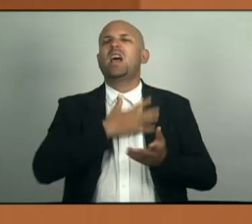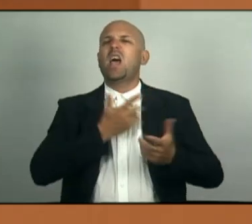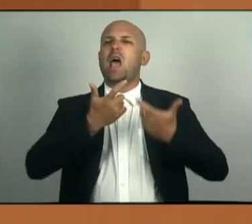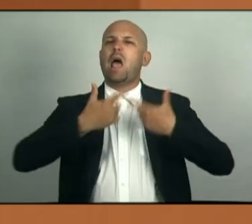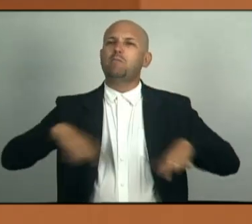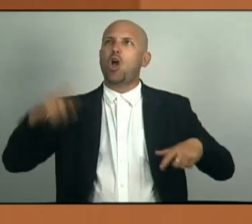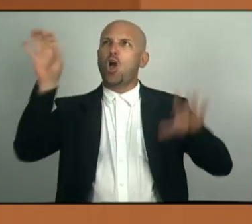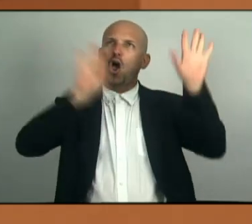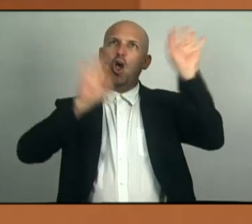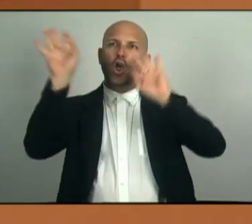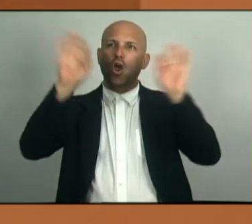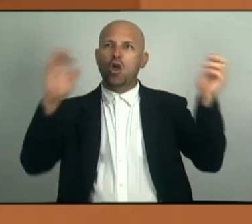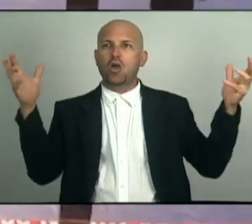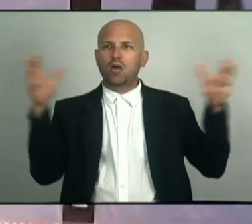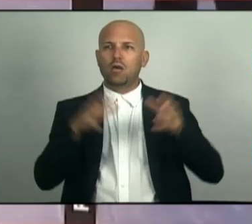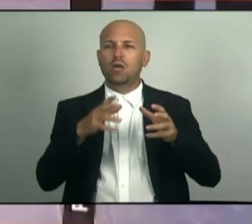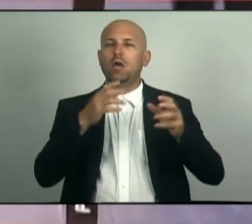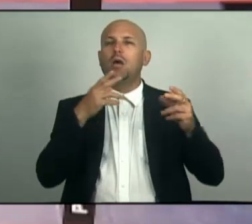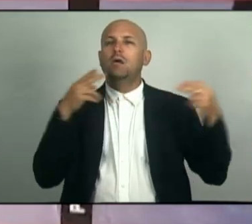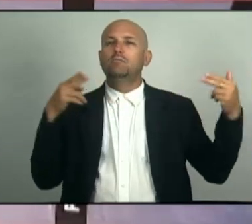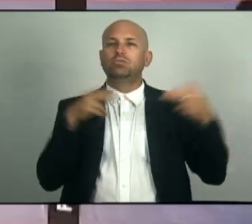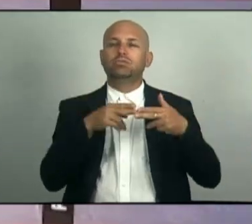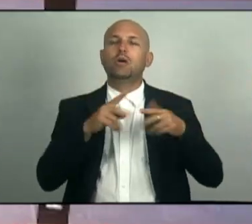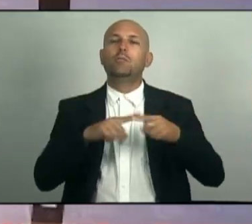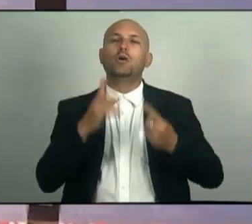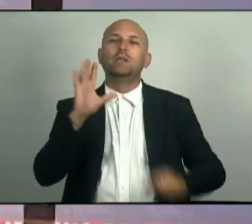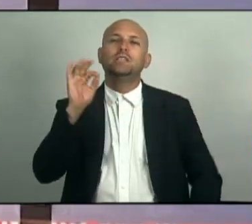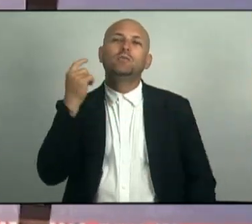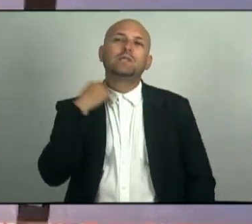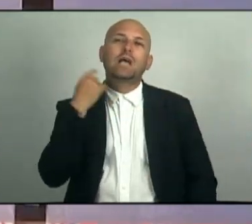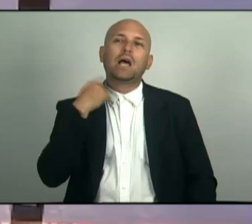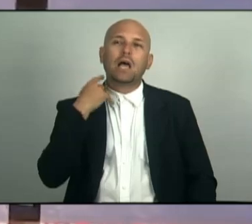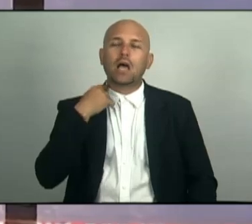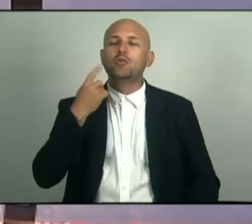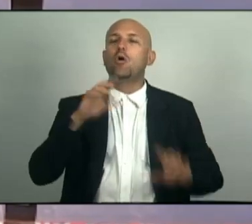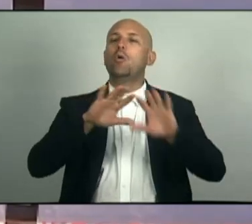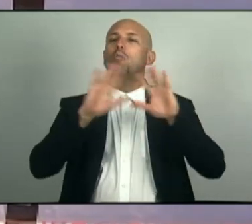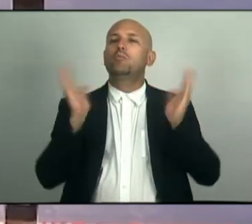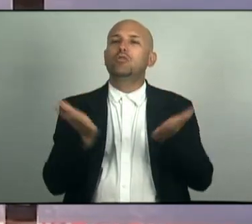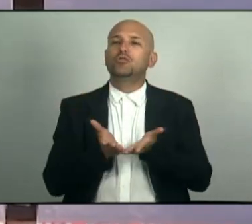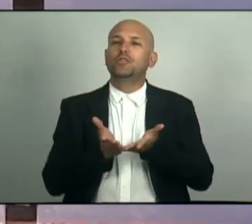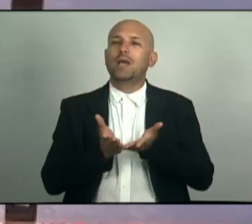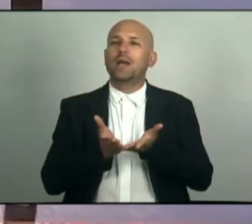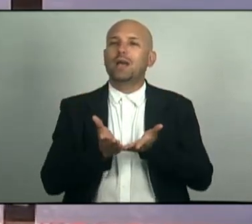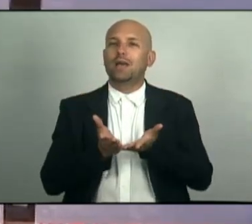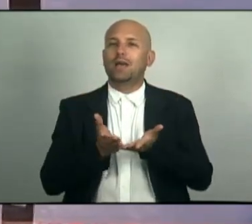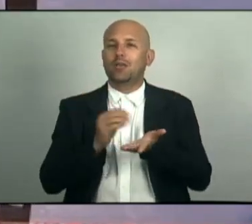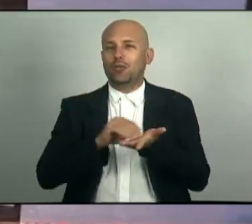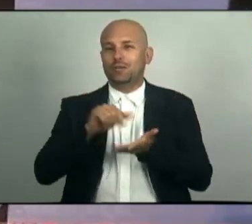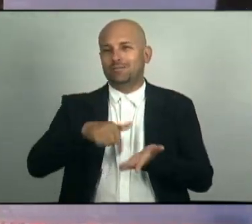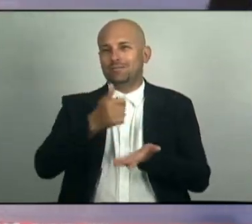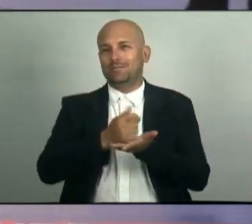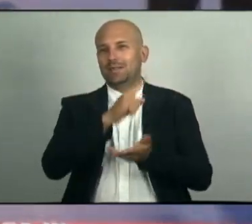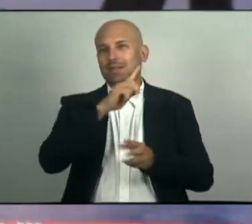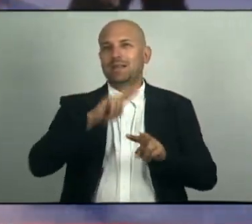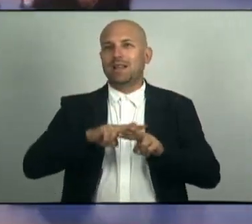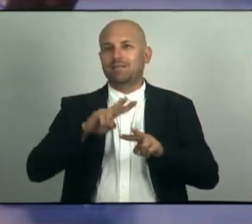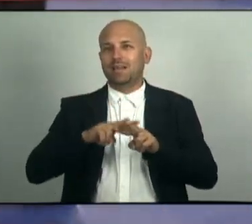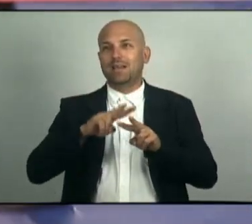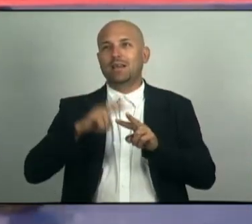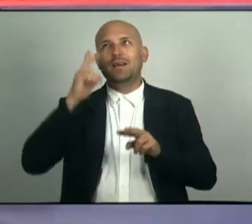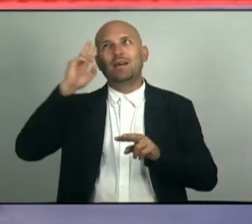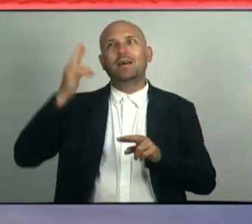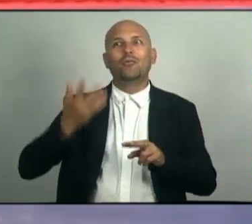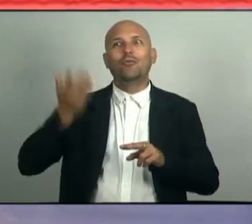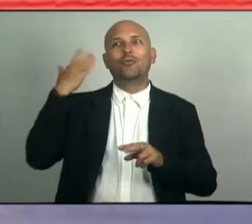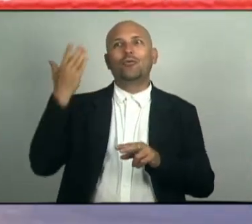la iniciativa Busca recordar los 50 años del Campeonato Mundial disputado en la Ciudad Deportiva en el coliseo de aquel